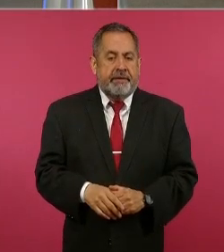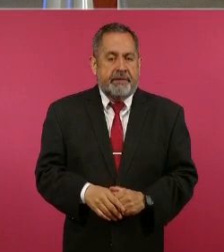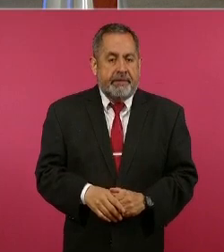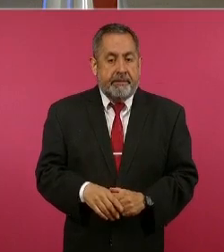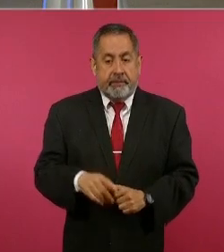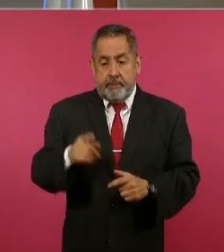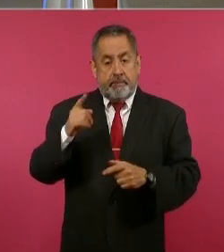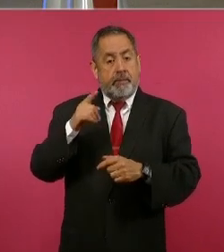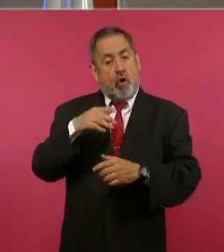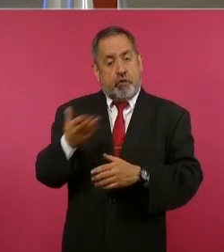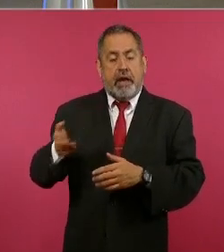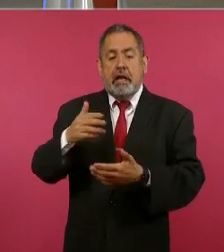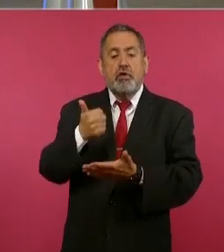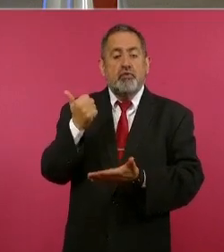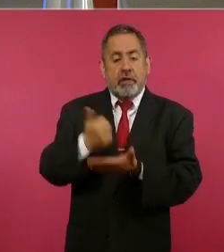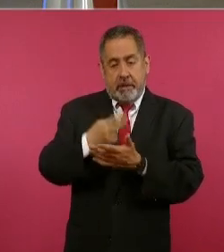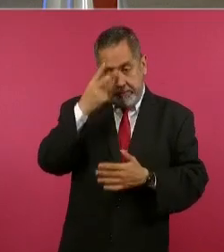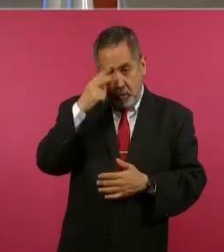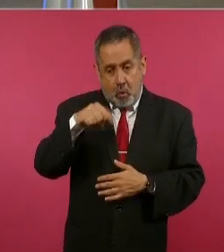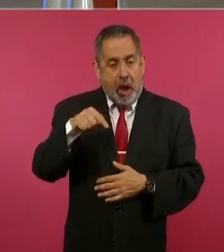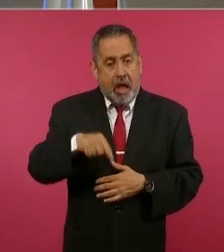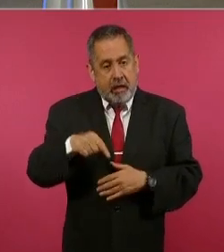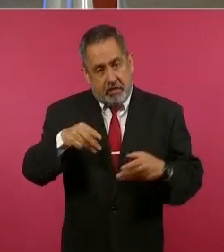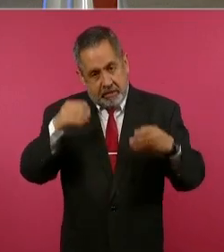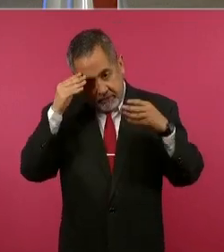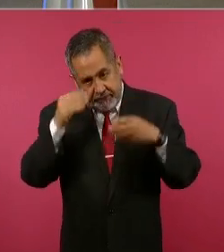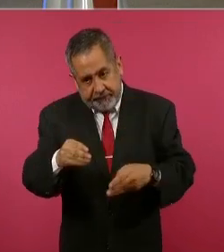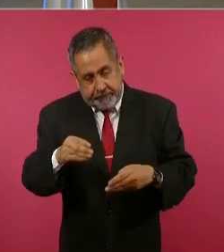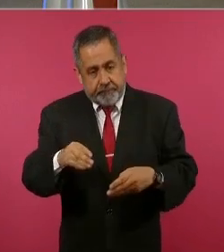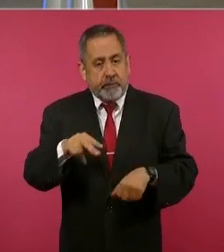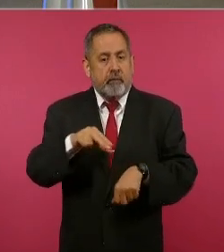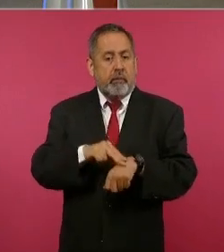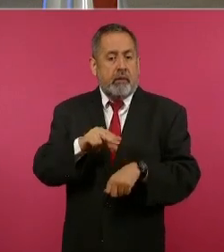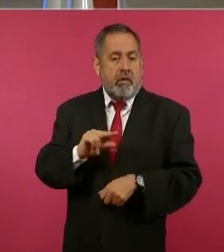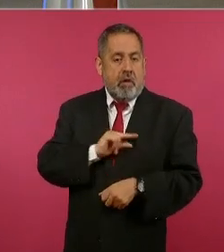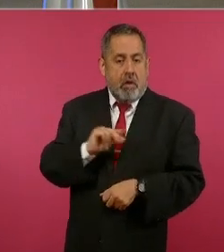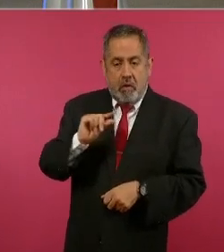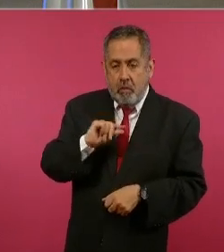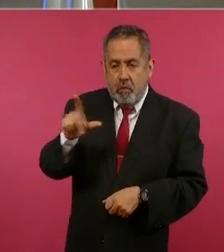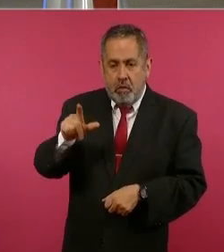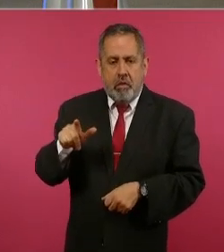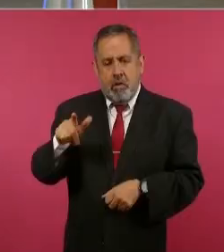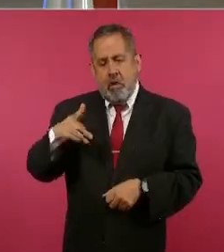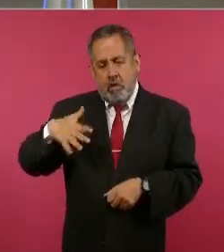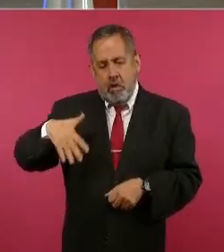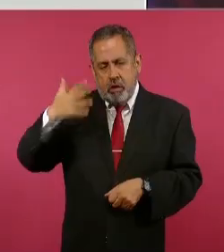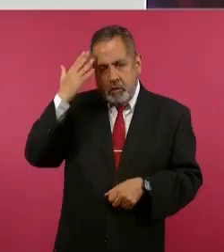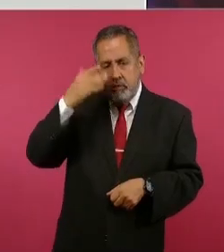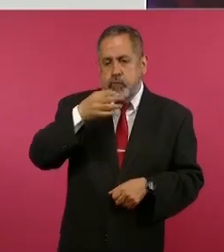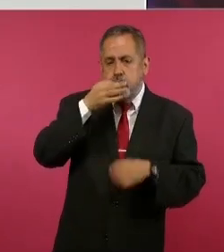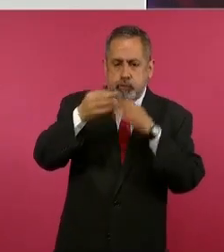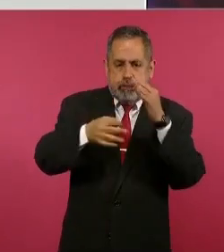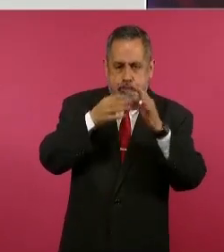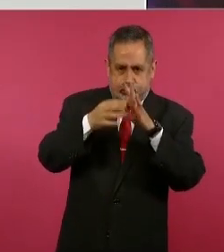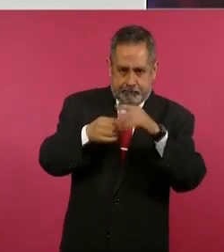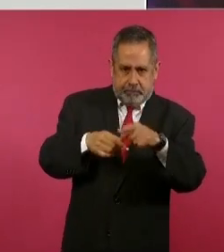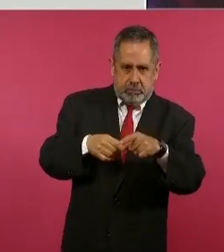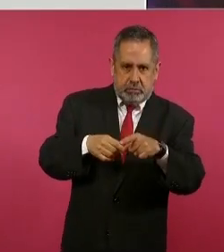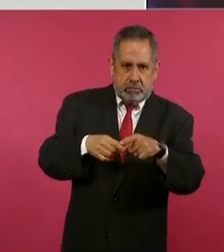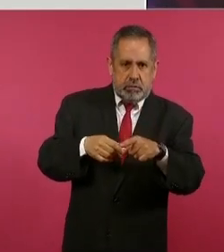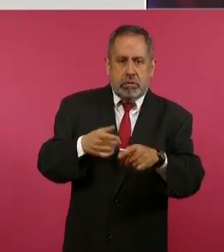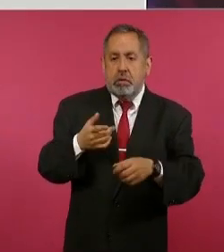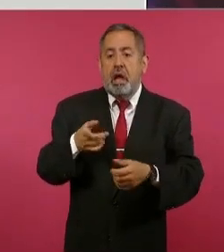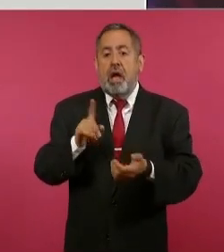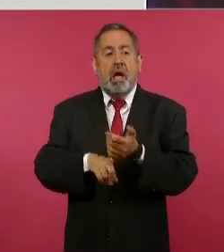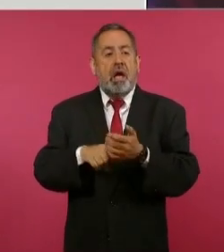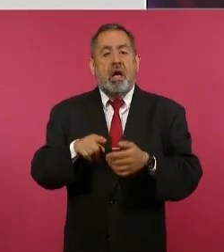Ciudad de México. Aquí nos enfocamos en la cobertura de médicos especialistas, como lo anunciamos, es sobre todo para lugares